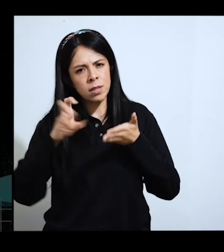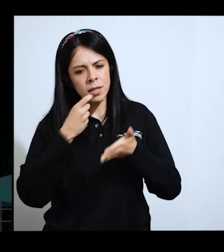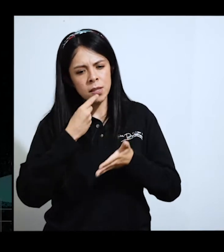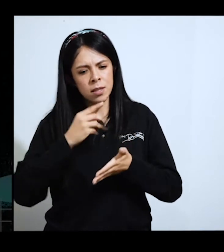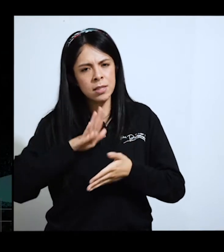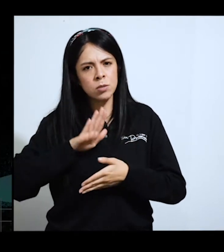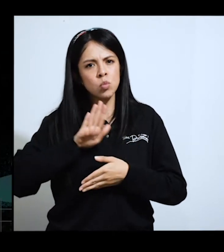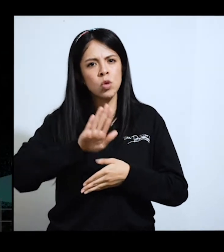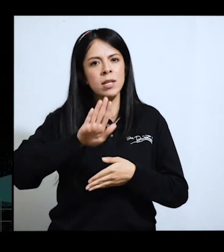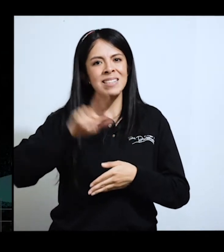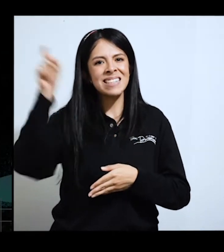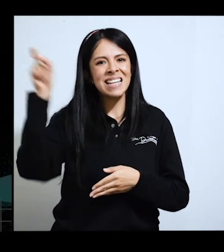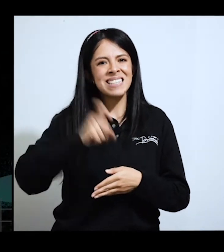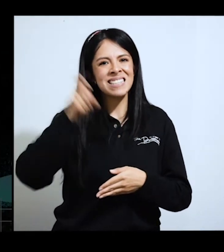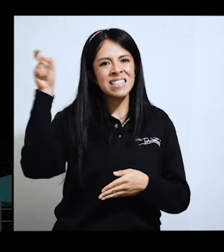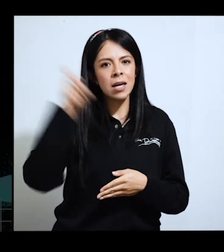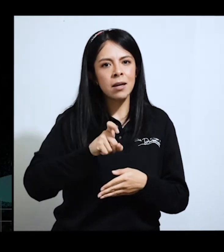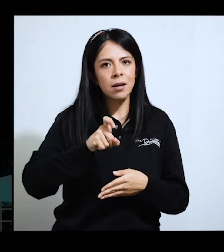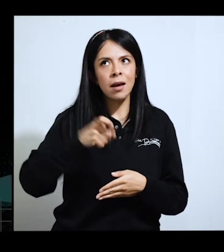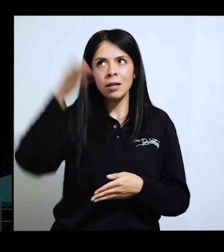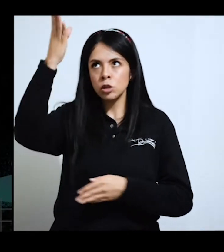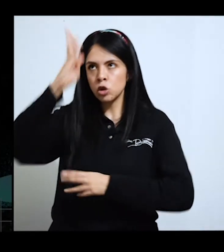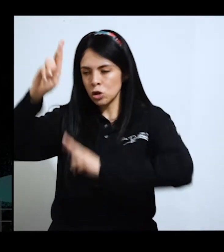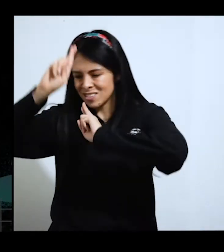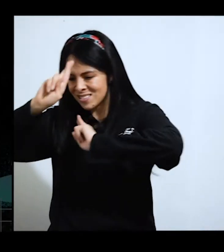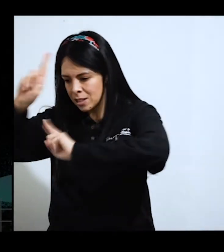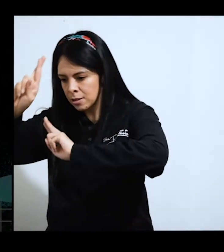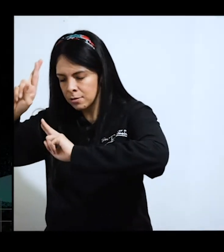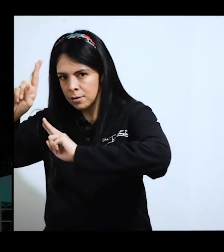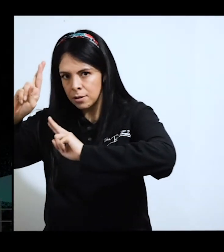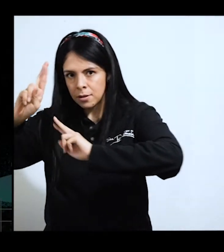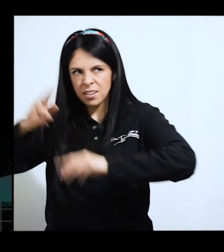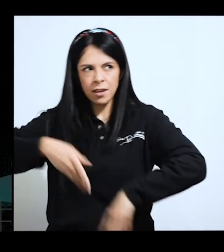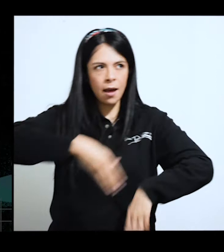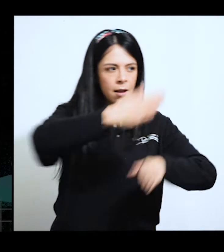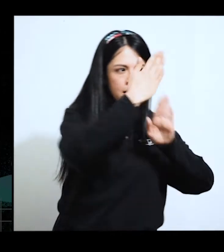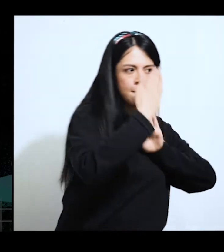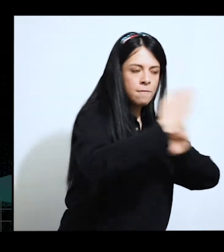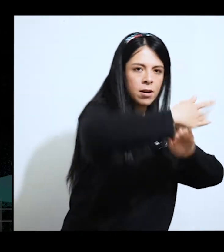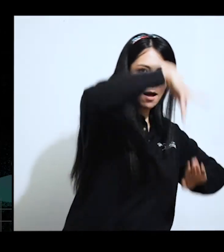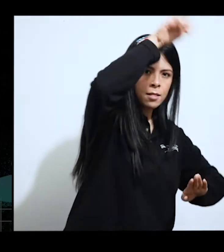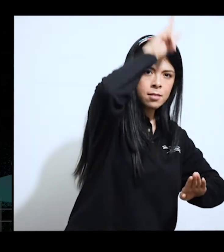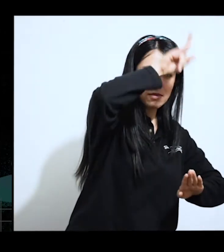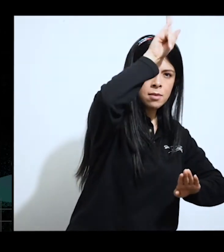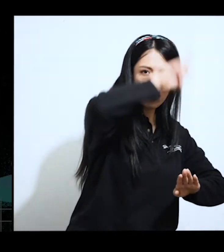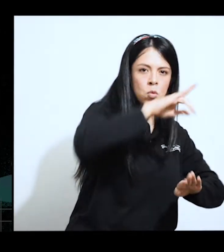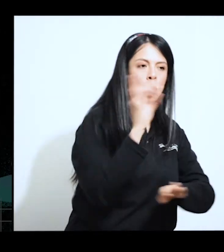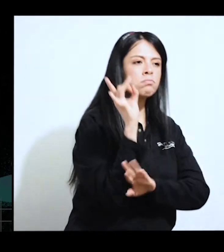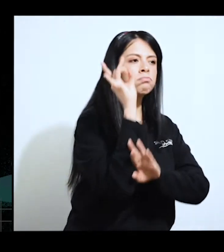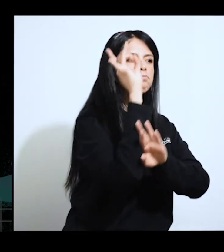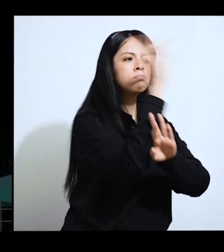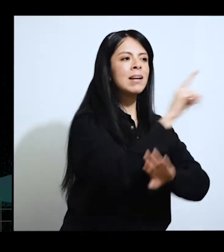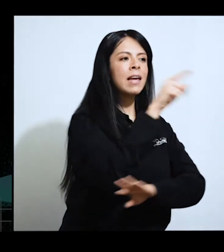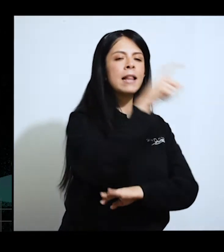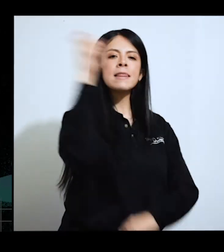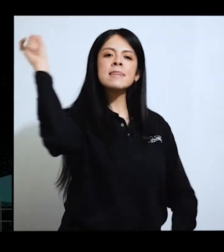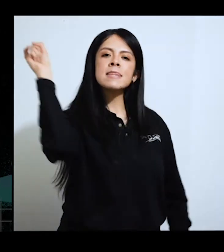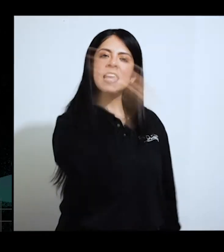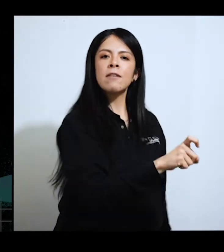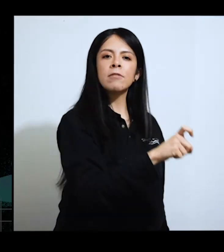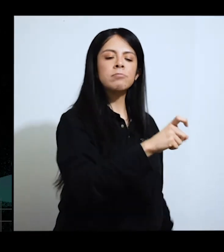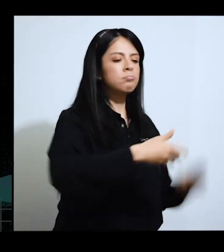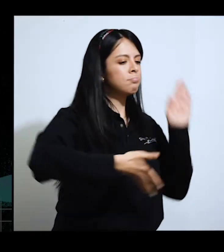que someternos a Dios, resistir al diablo y que Él huirá de